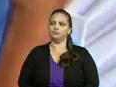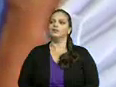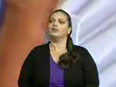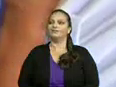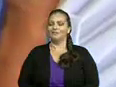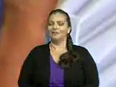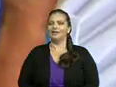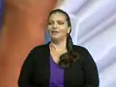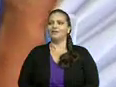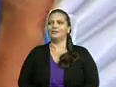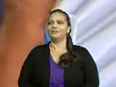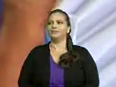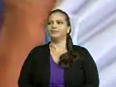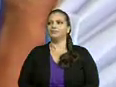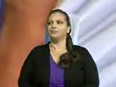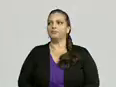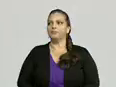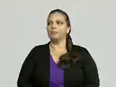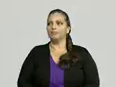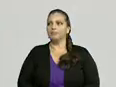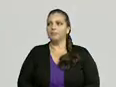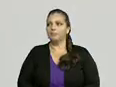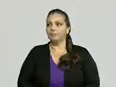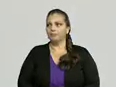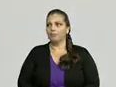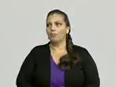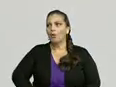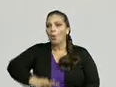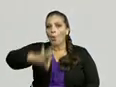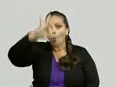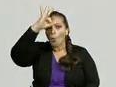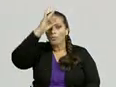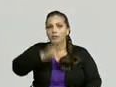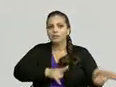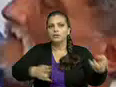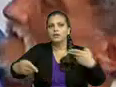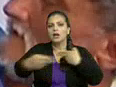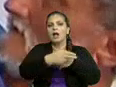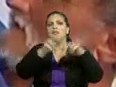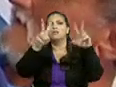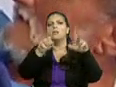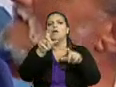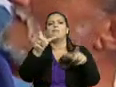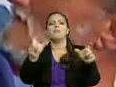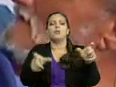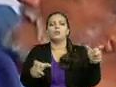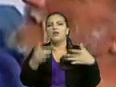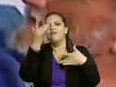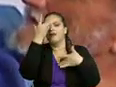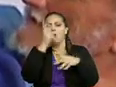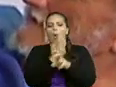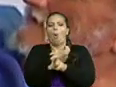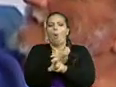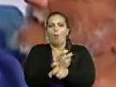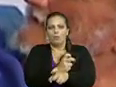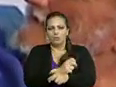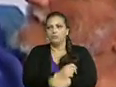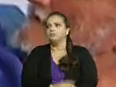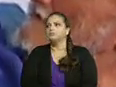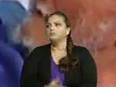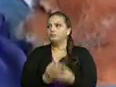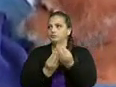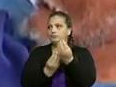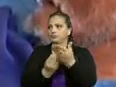En la cama número 433 del área de traumatología del Hospital Guayaquil permanece este hombre, quien presenta problemas